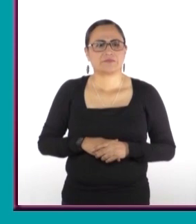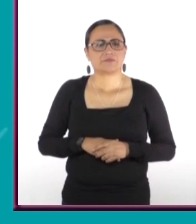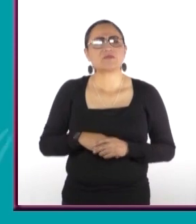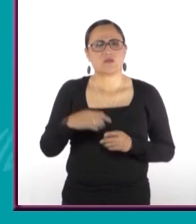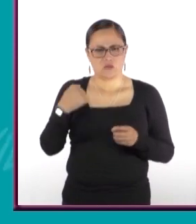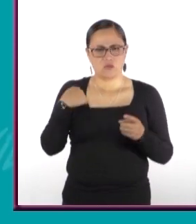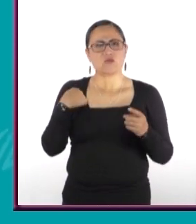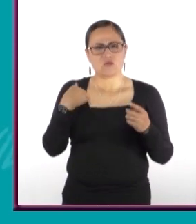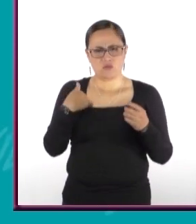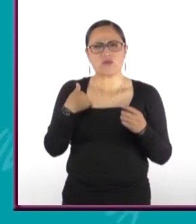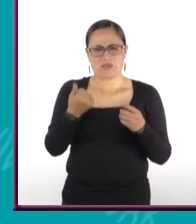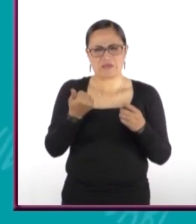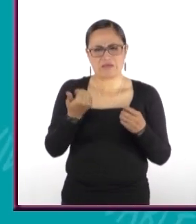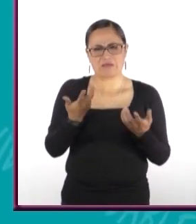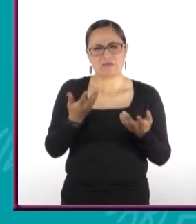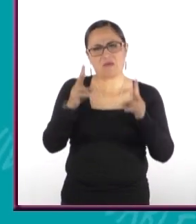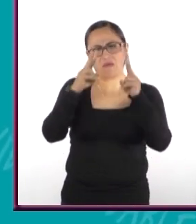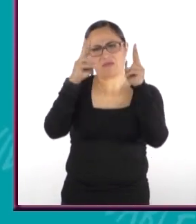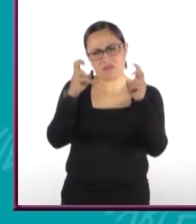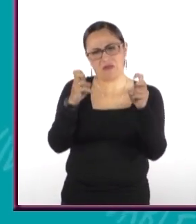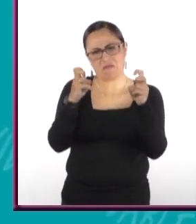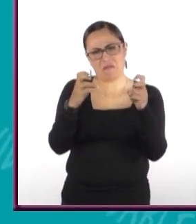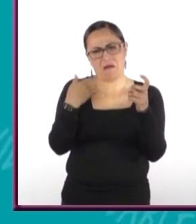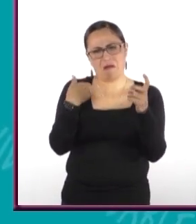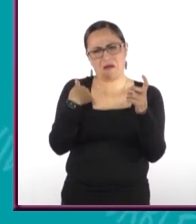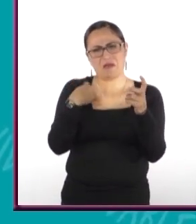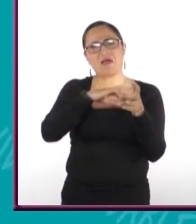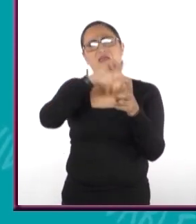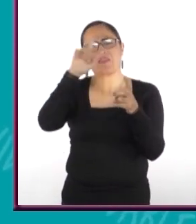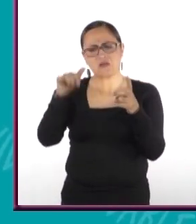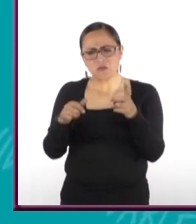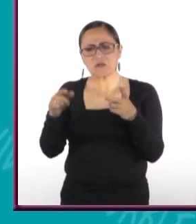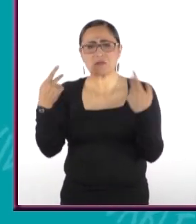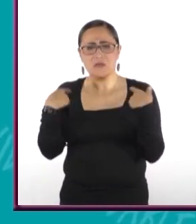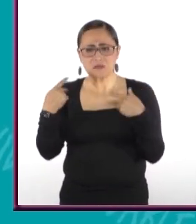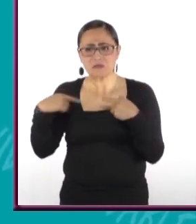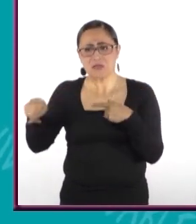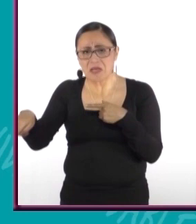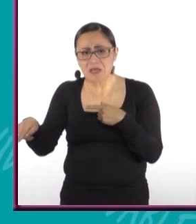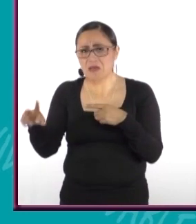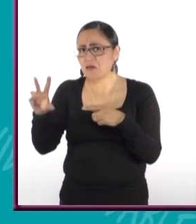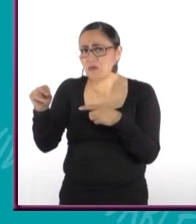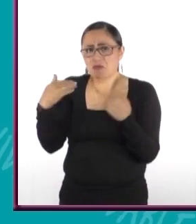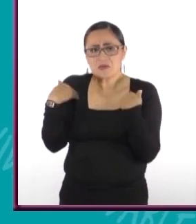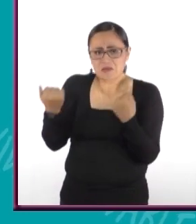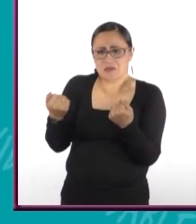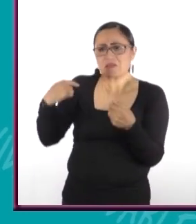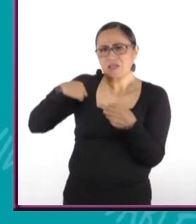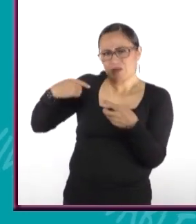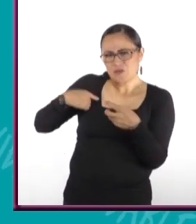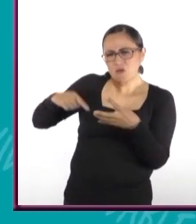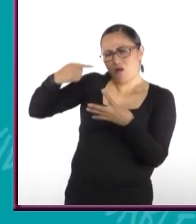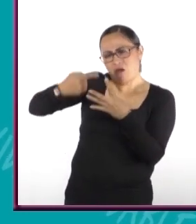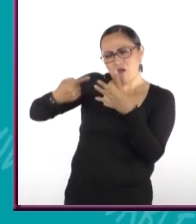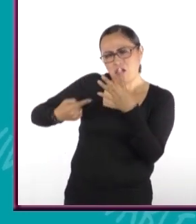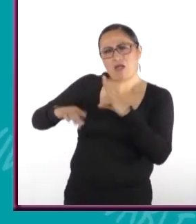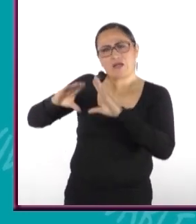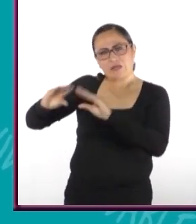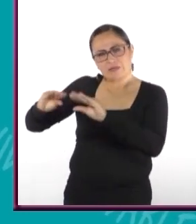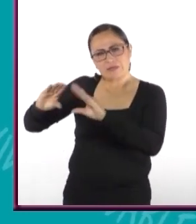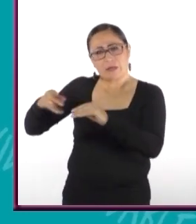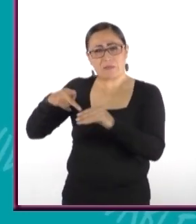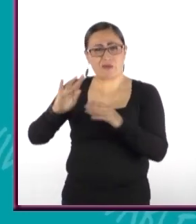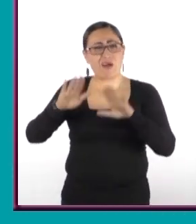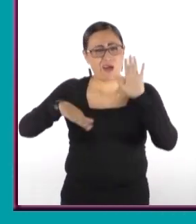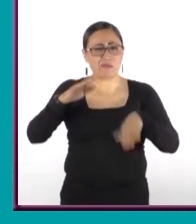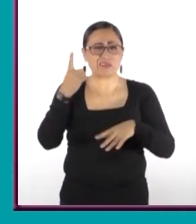si le entiendo al tema puedo hasta llegar a asesorar a alguien que no le entienda, pero hay veces que sí se